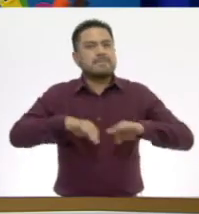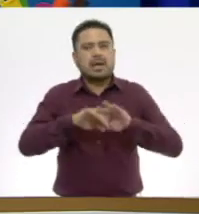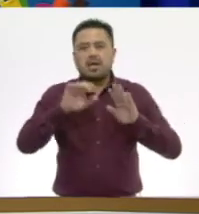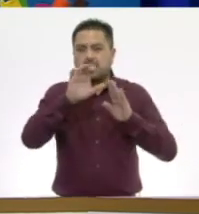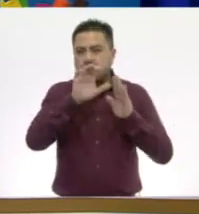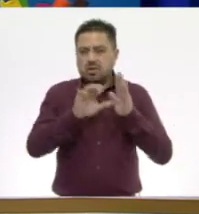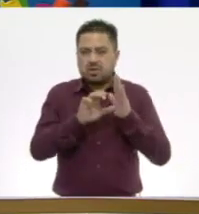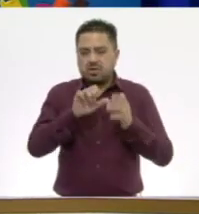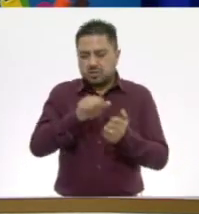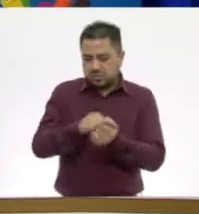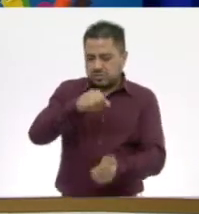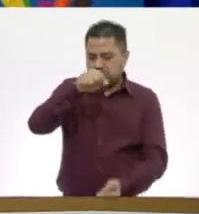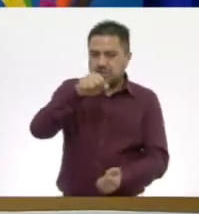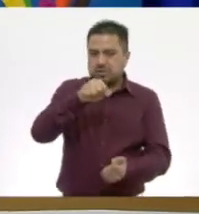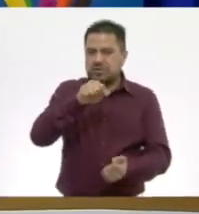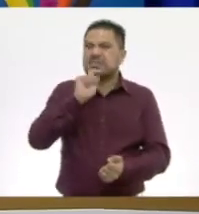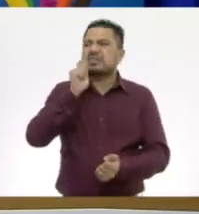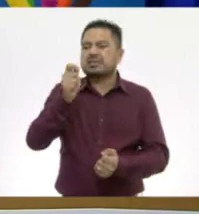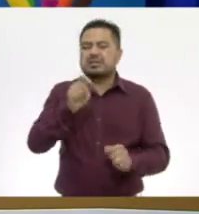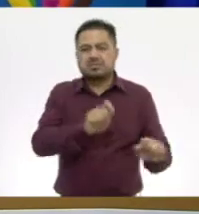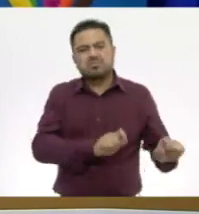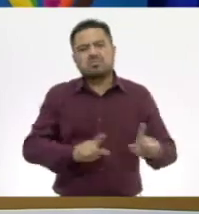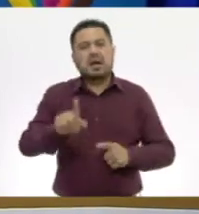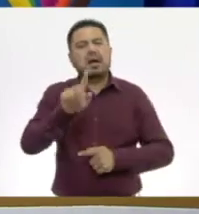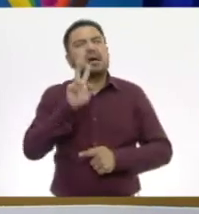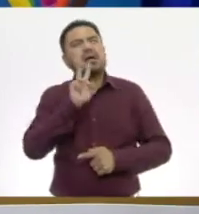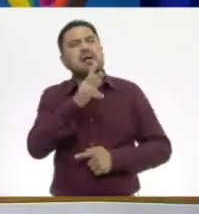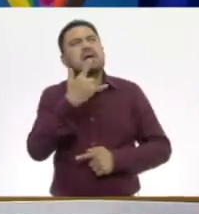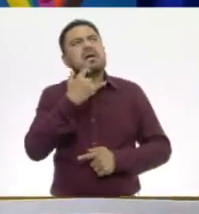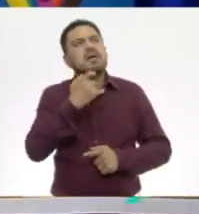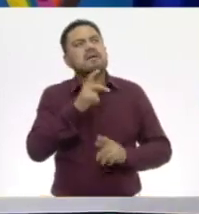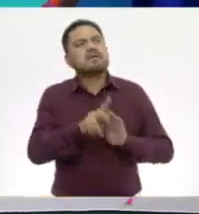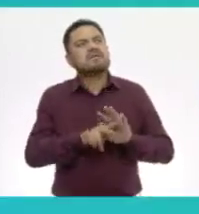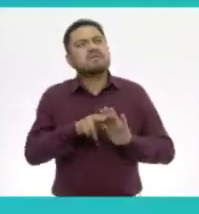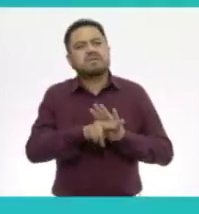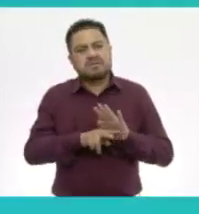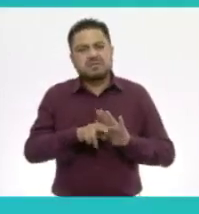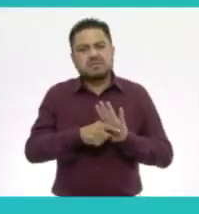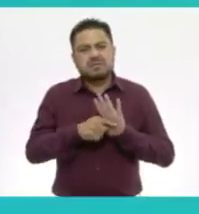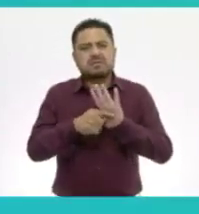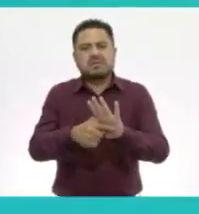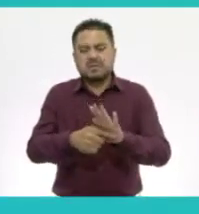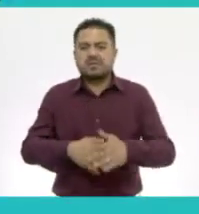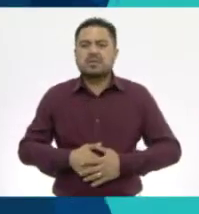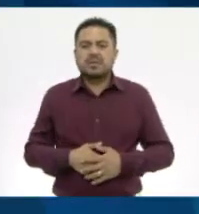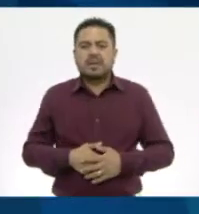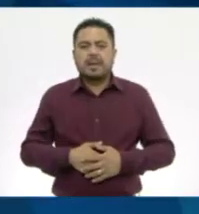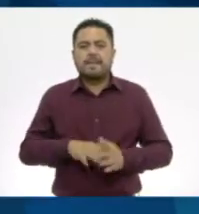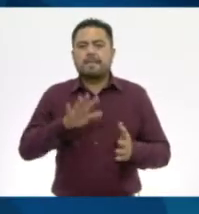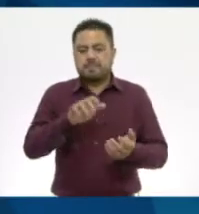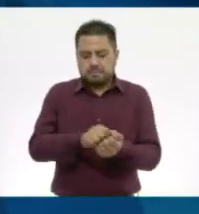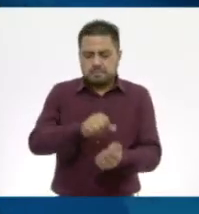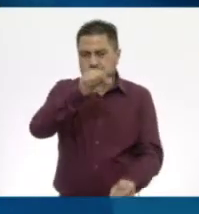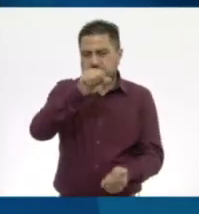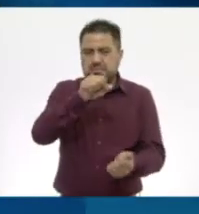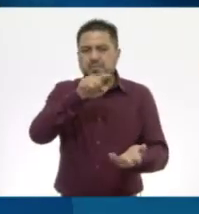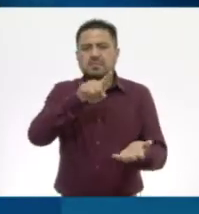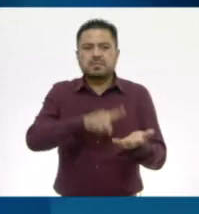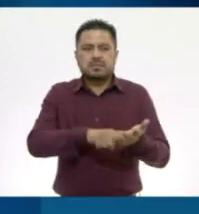Constitución, vemos el siguiente video? La Constitución